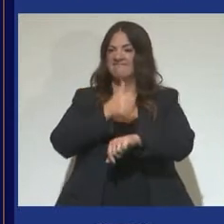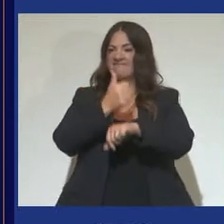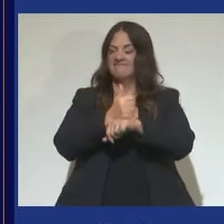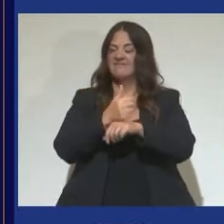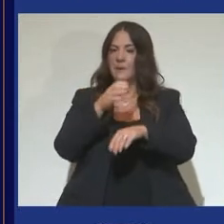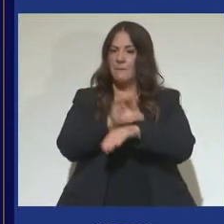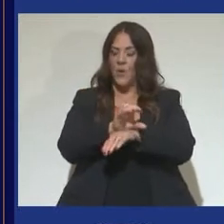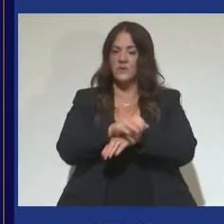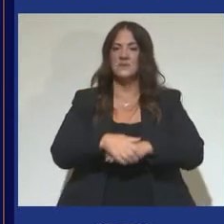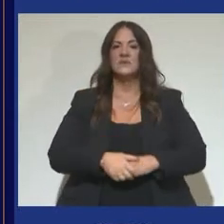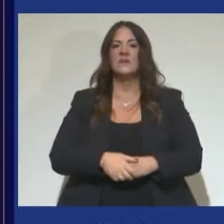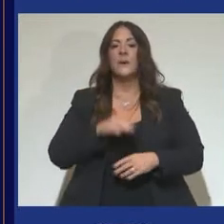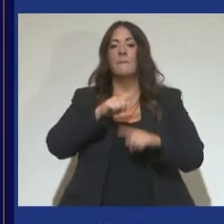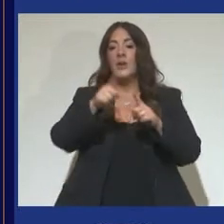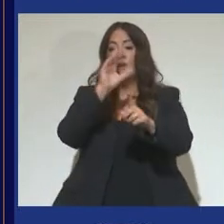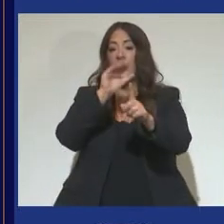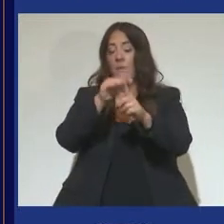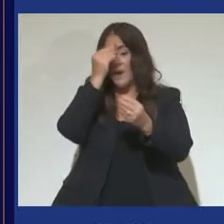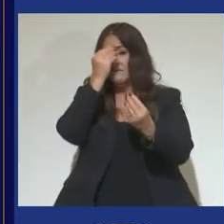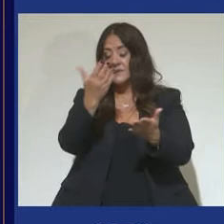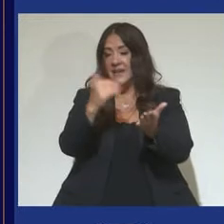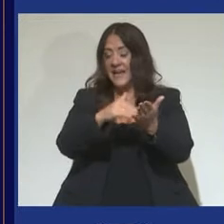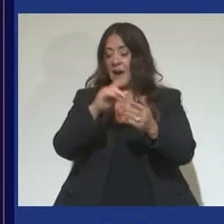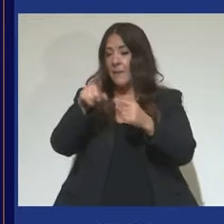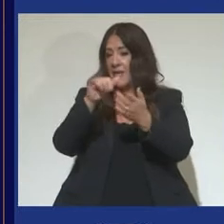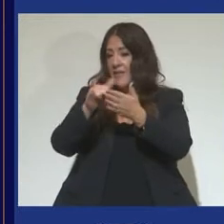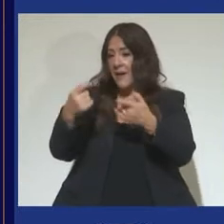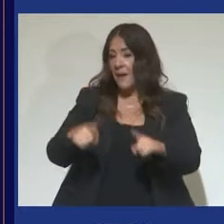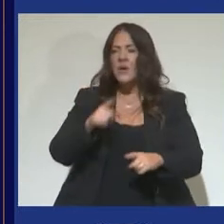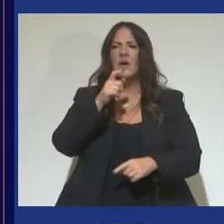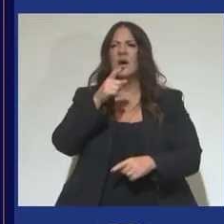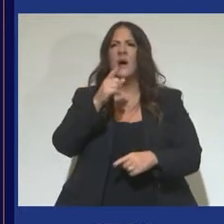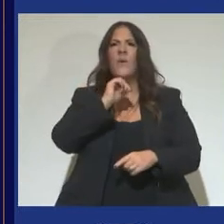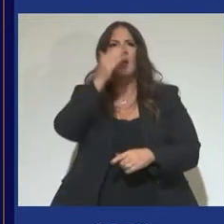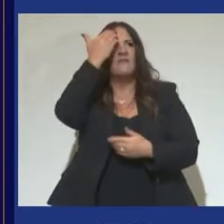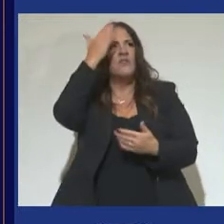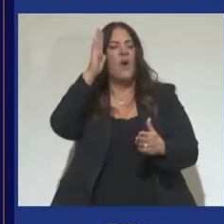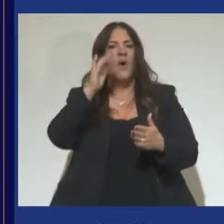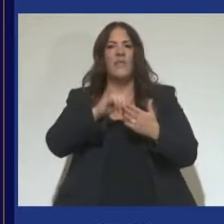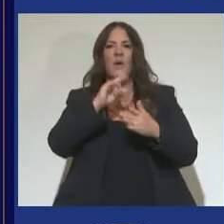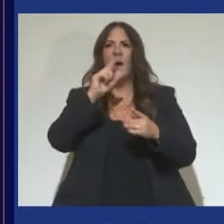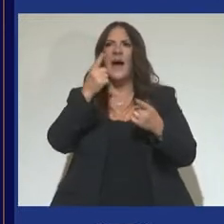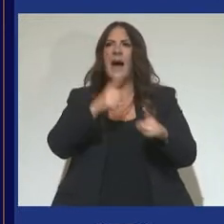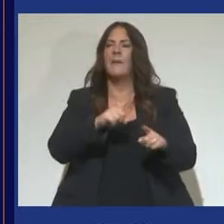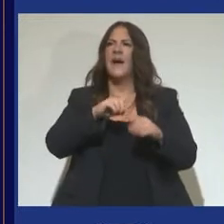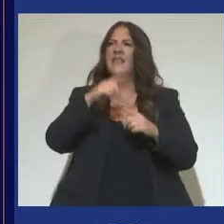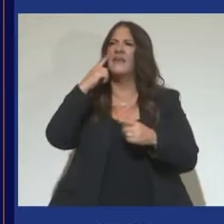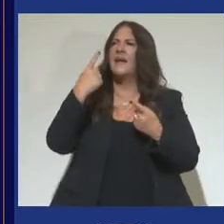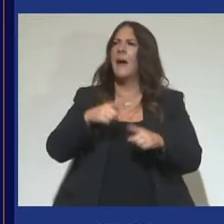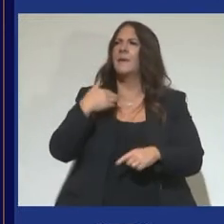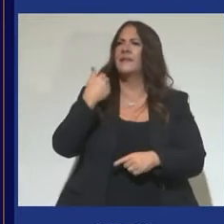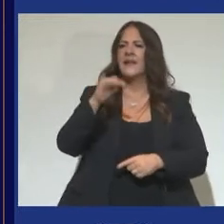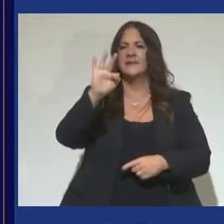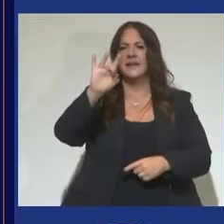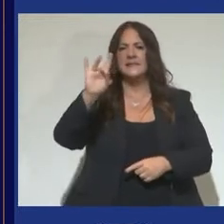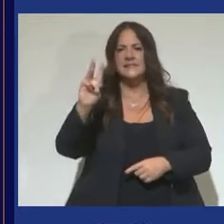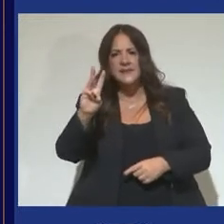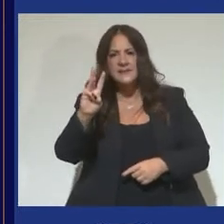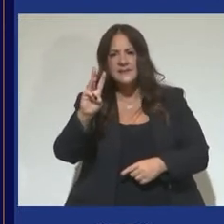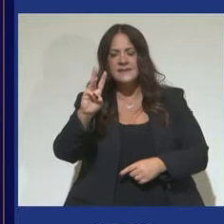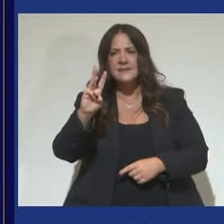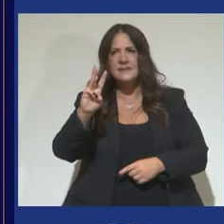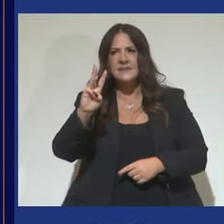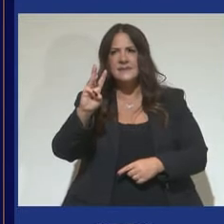y no sé si lo recuerdan pero deben recordarlo otra vez porque quien hubiera pensado que por segunda vez creo que fue al 86